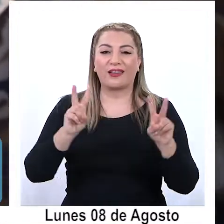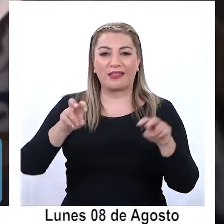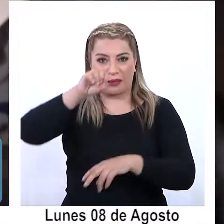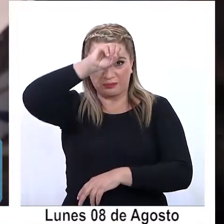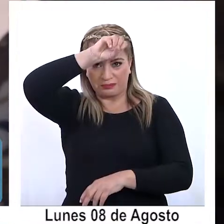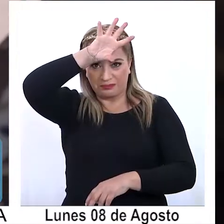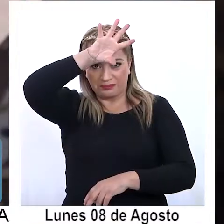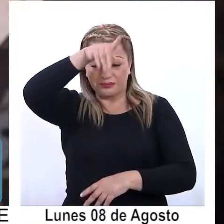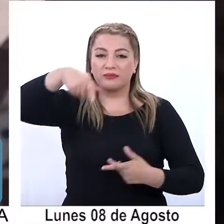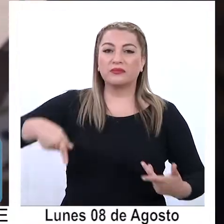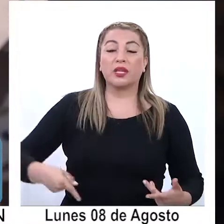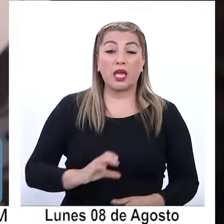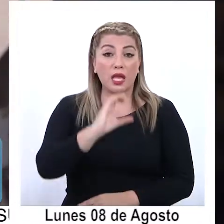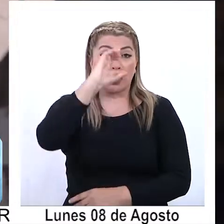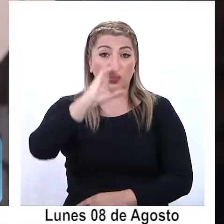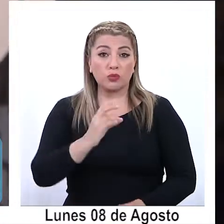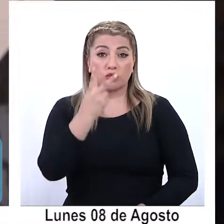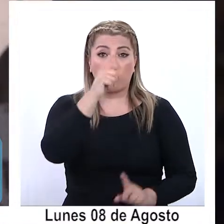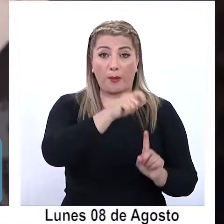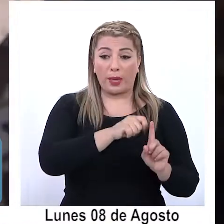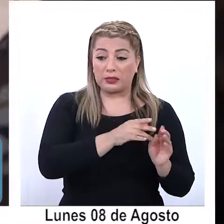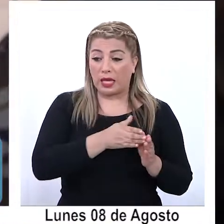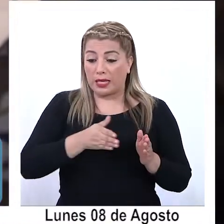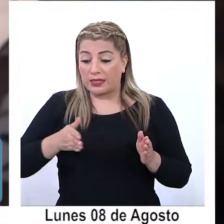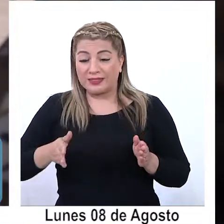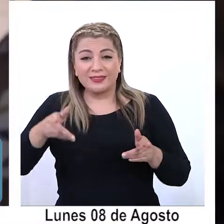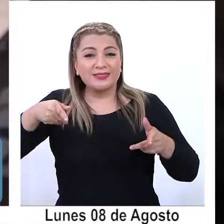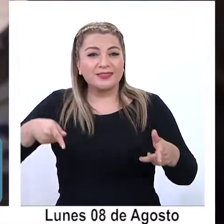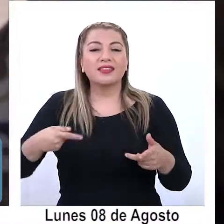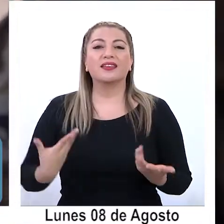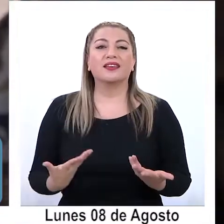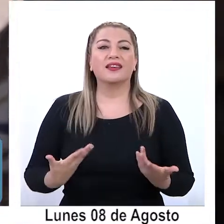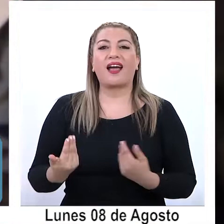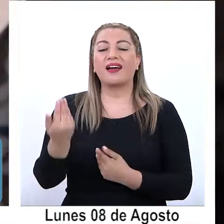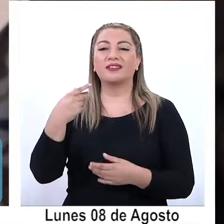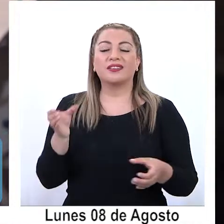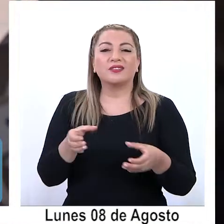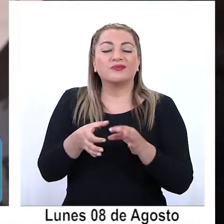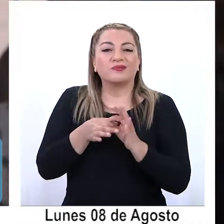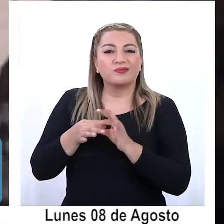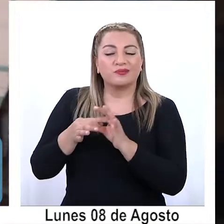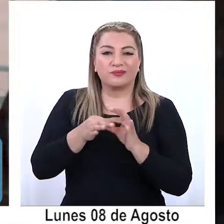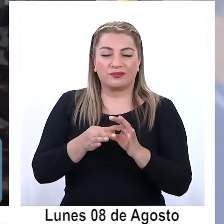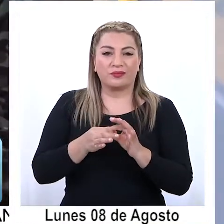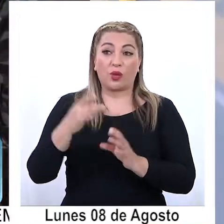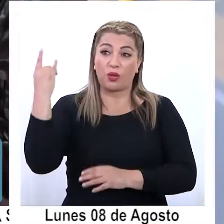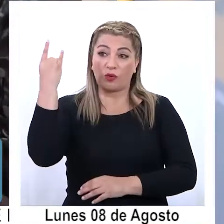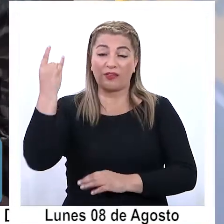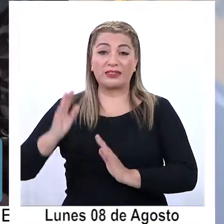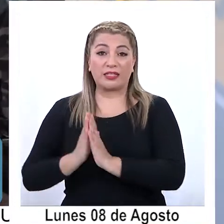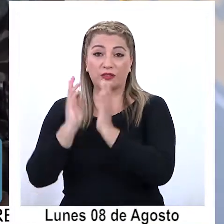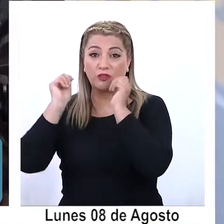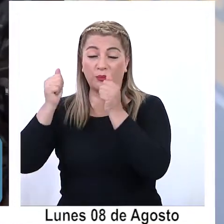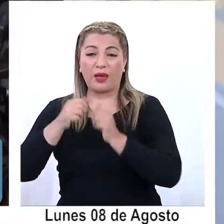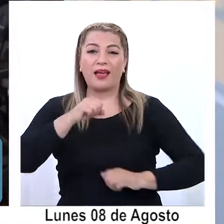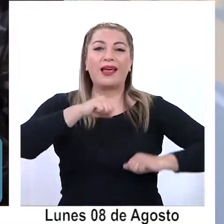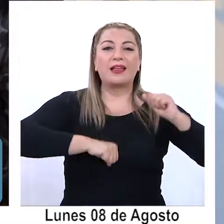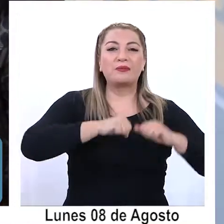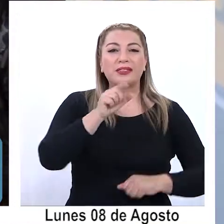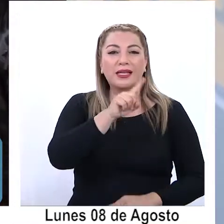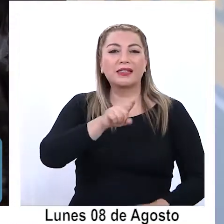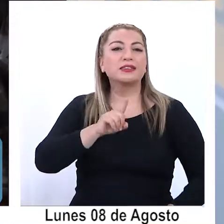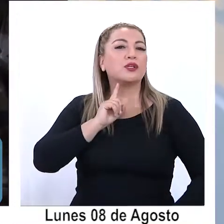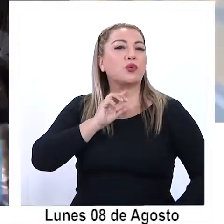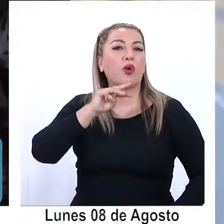minera. El curso, de 2 meses de duración, producto de una alianza entre la Casa de Estudios Superiores y la empresa minera